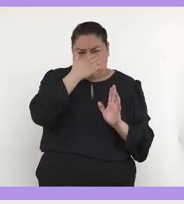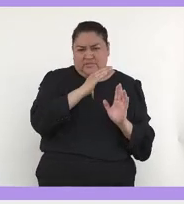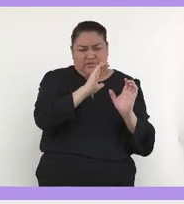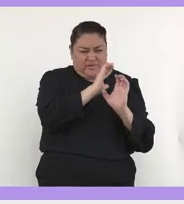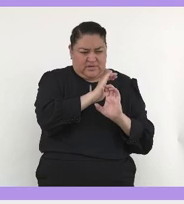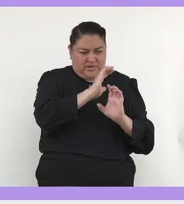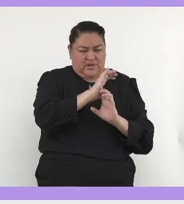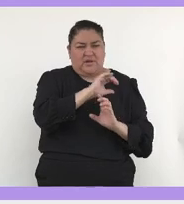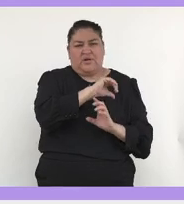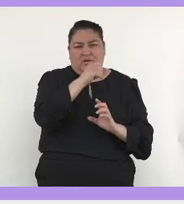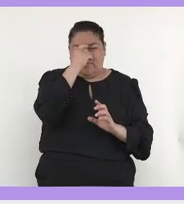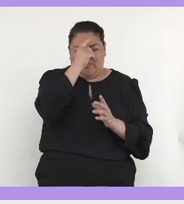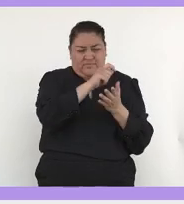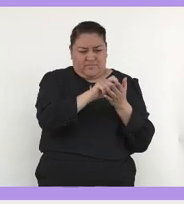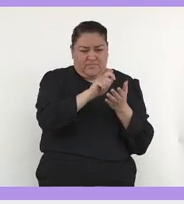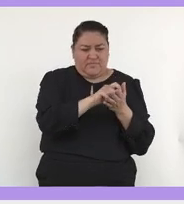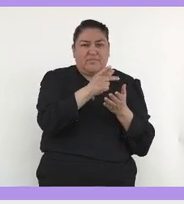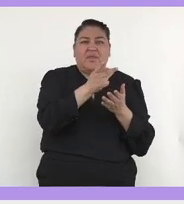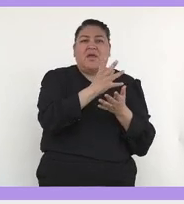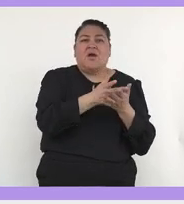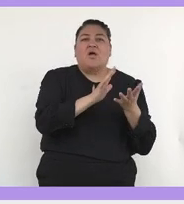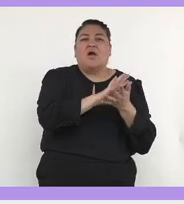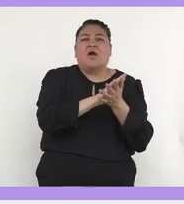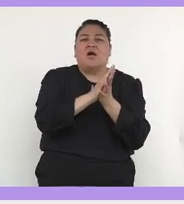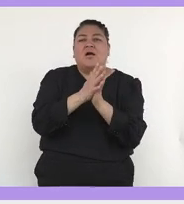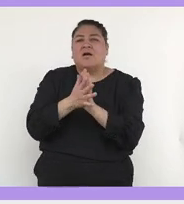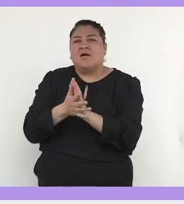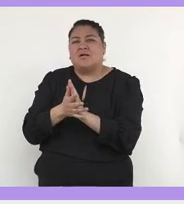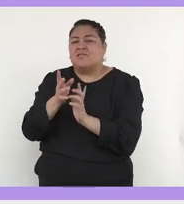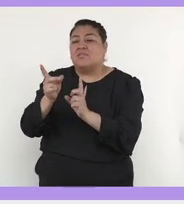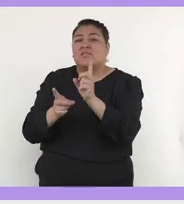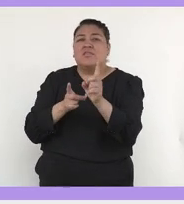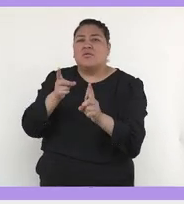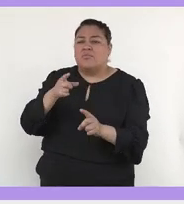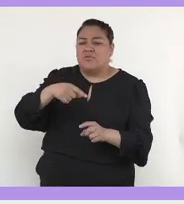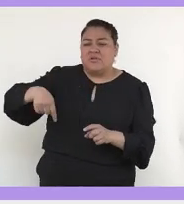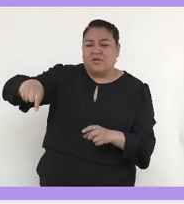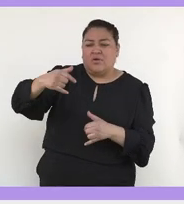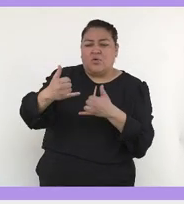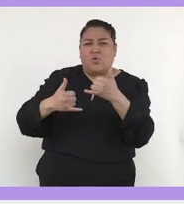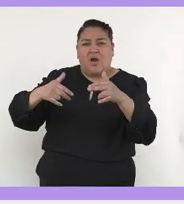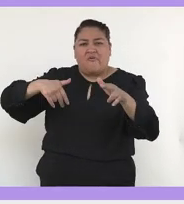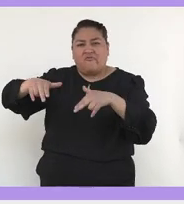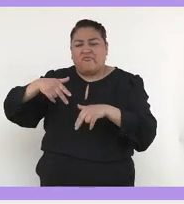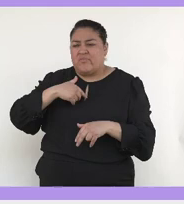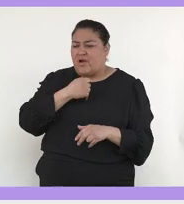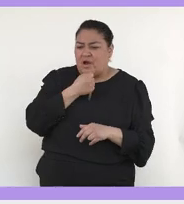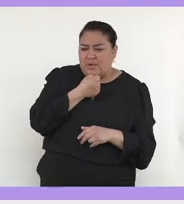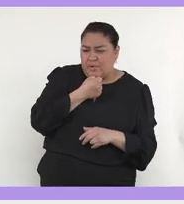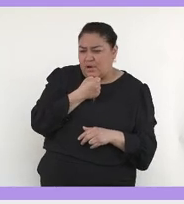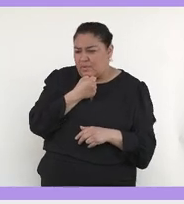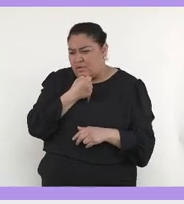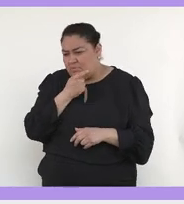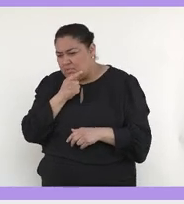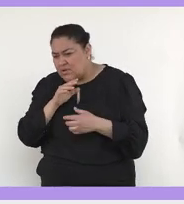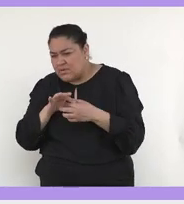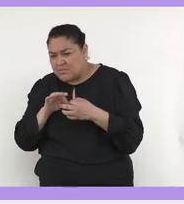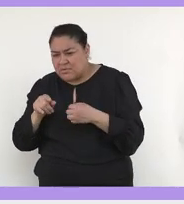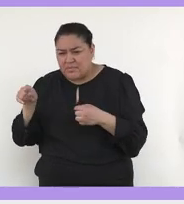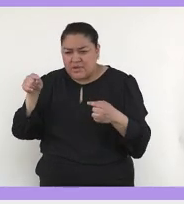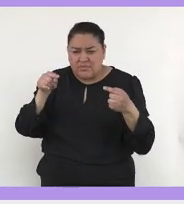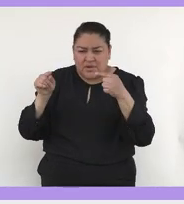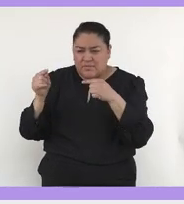deportiva Pero antes de profundizar en el tema de fútbol creo que sería interesante